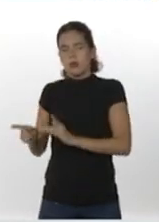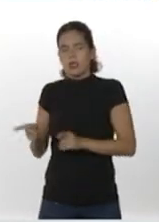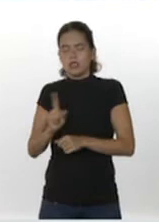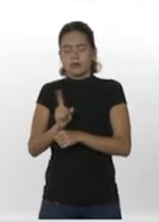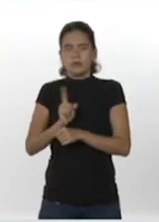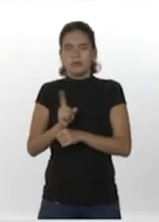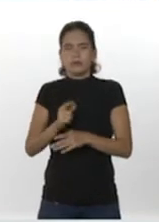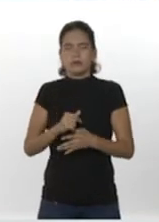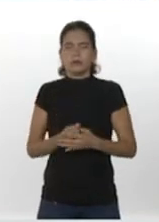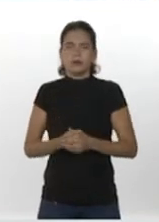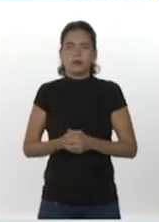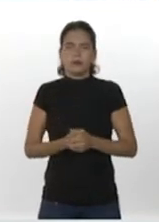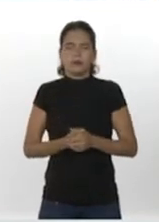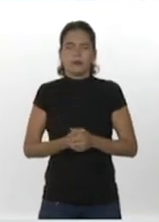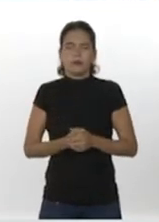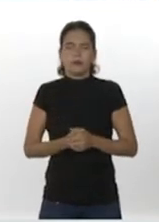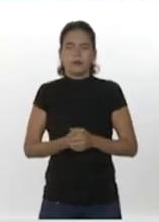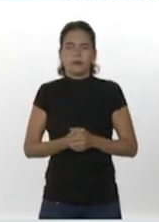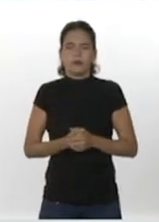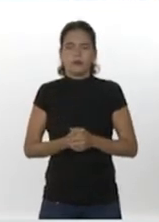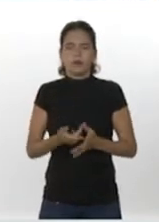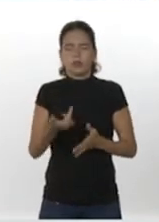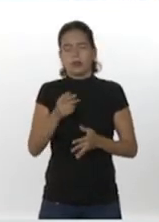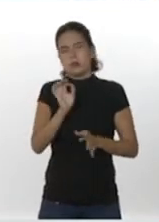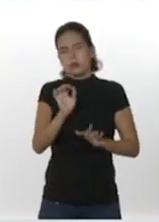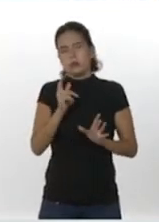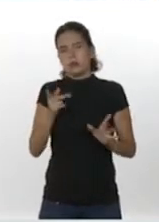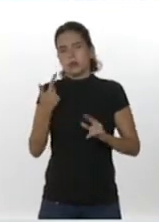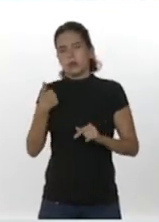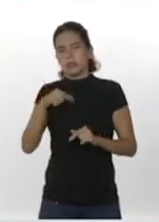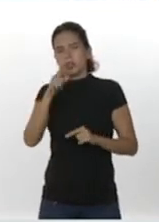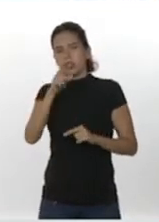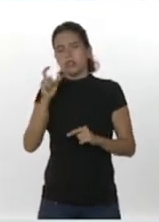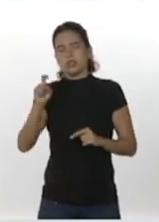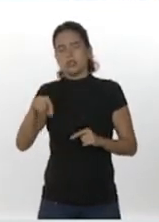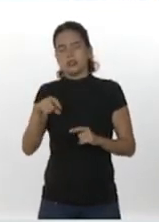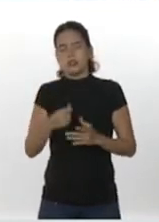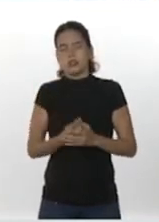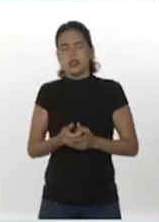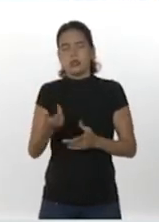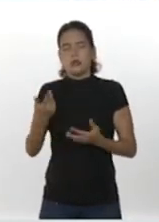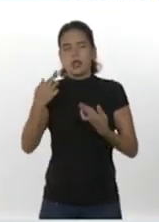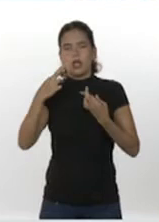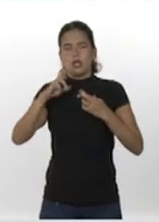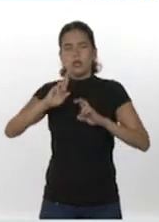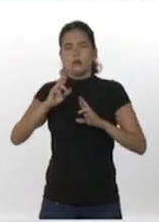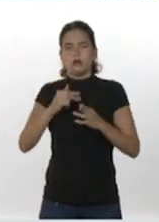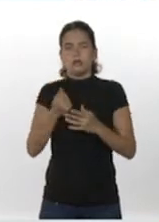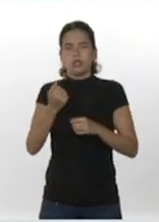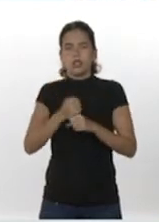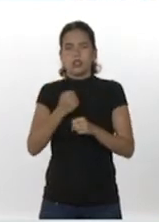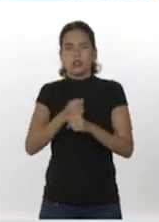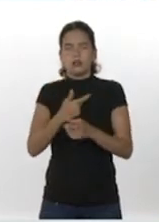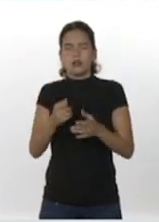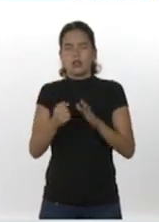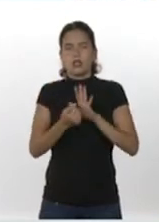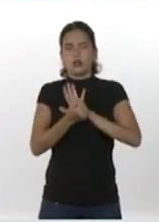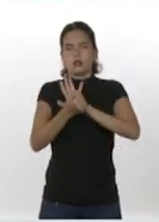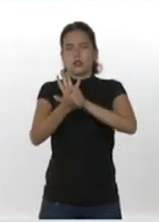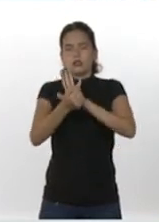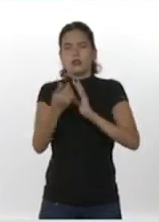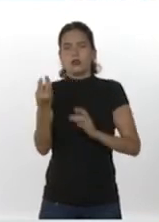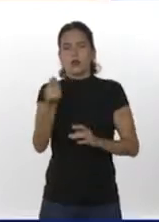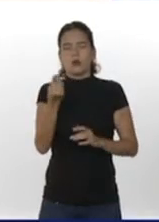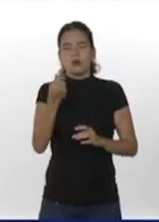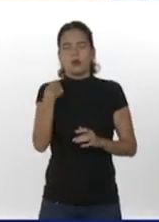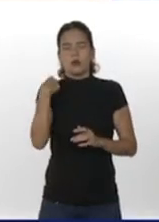inmediata, de manera rápida, ¿sí? Entonces, bueno, precisamente va a atender a estas necesidades y va a responder a trabajar con símbolos. Como vemos en la